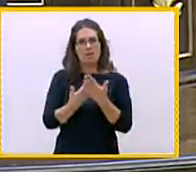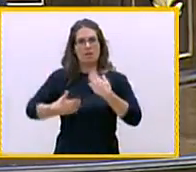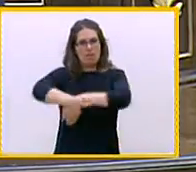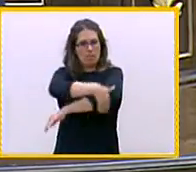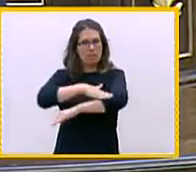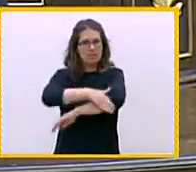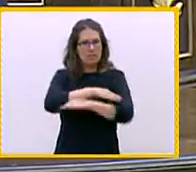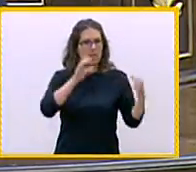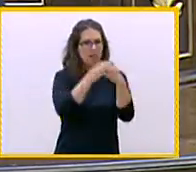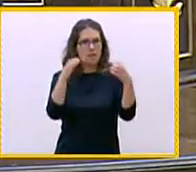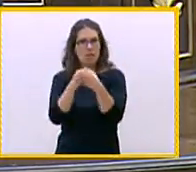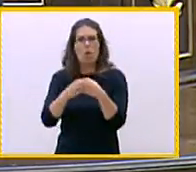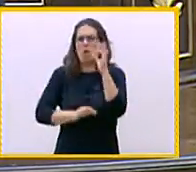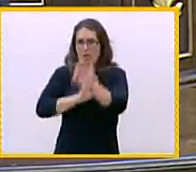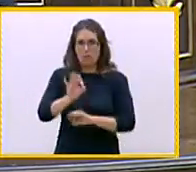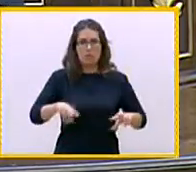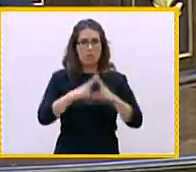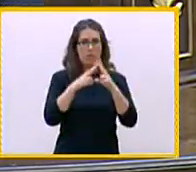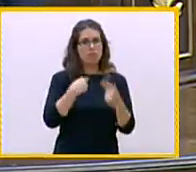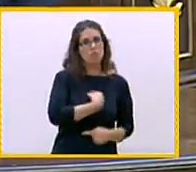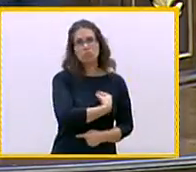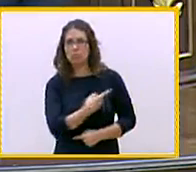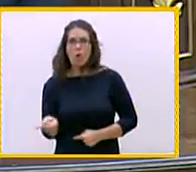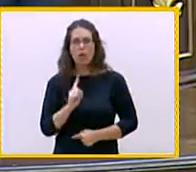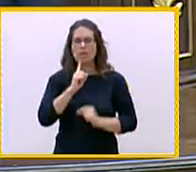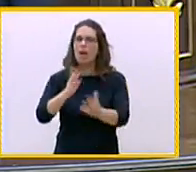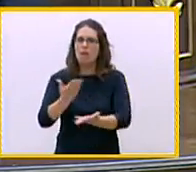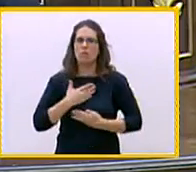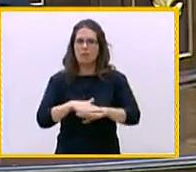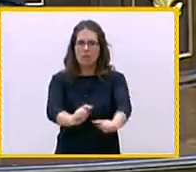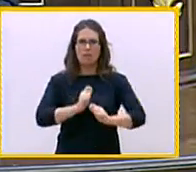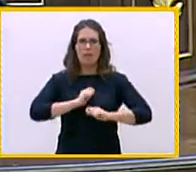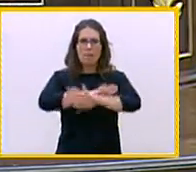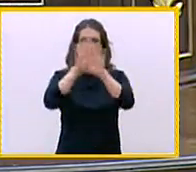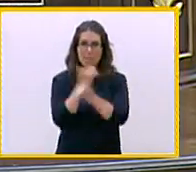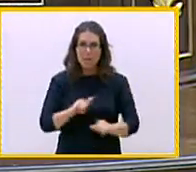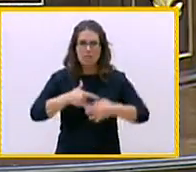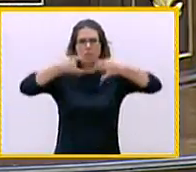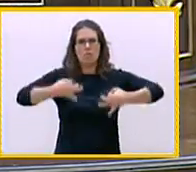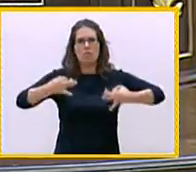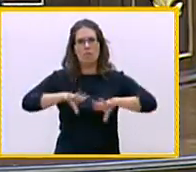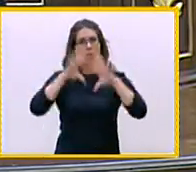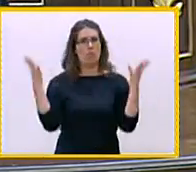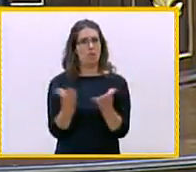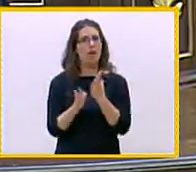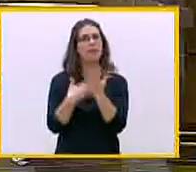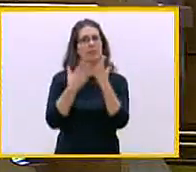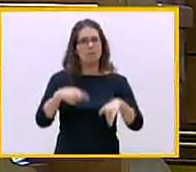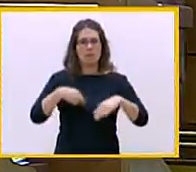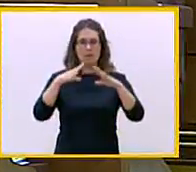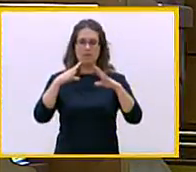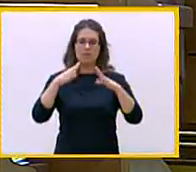organizaciones sociales, contribuyen a la paz y seguridad mundial y al auxilio de